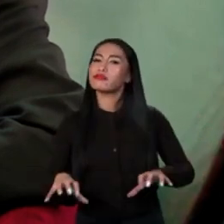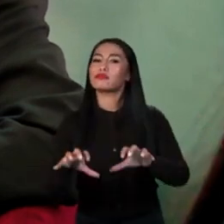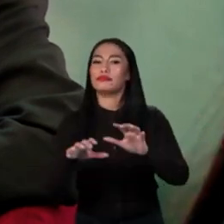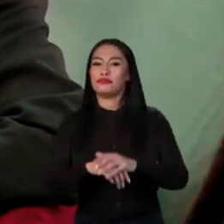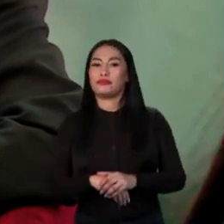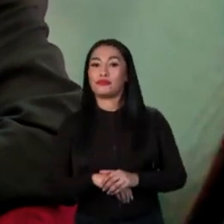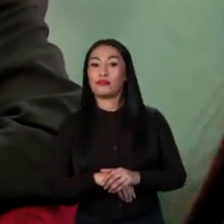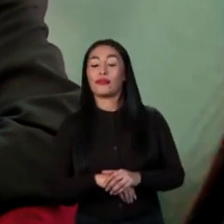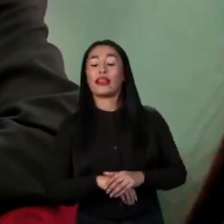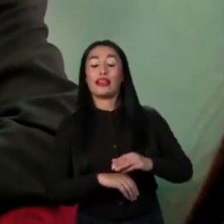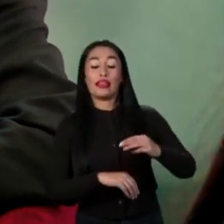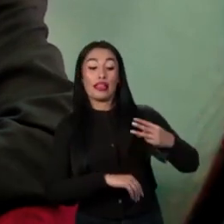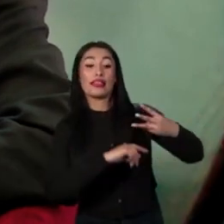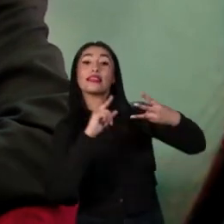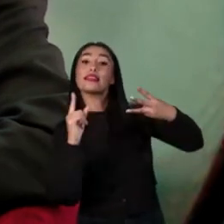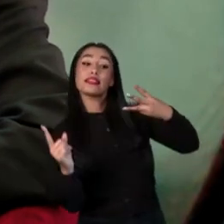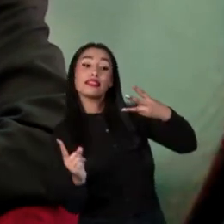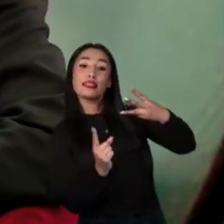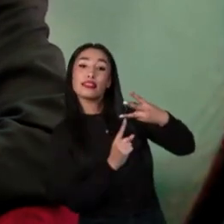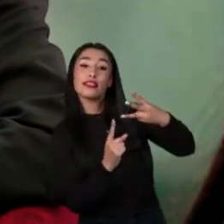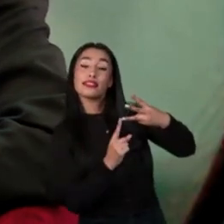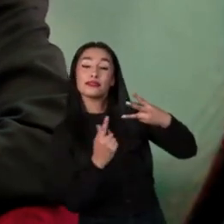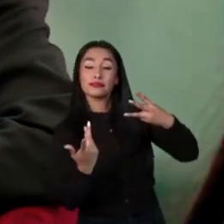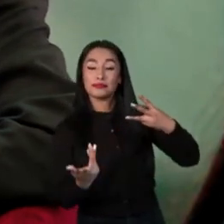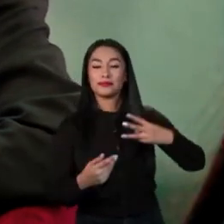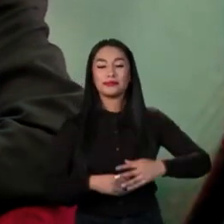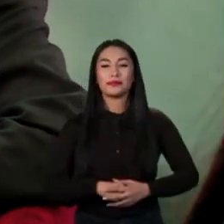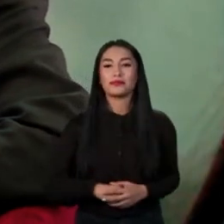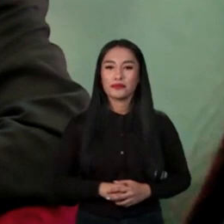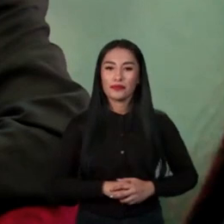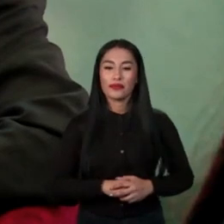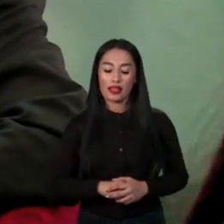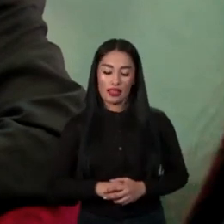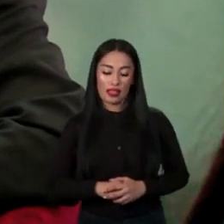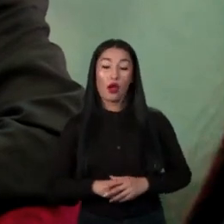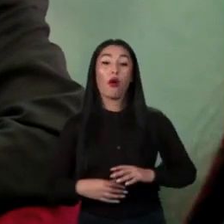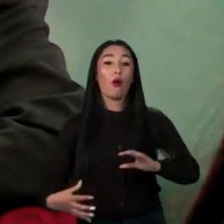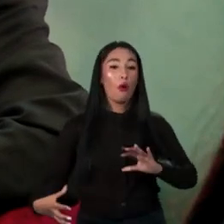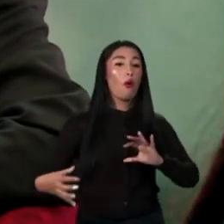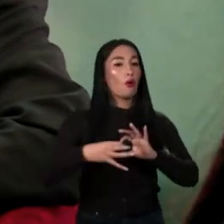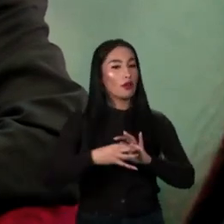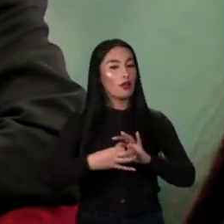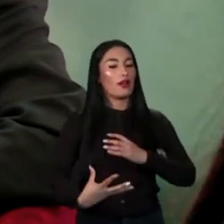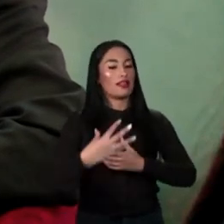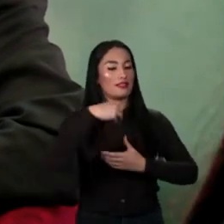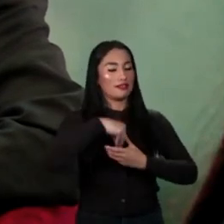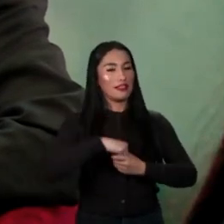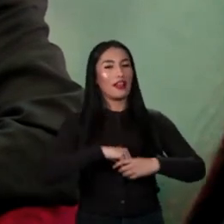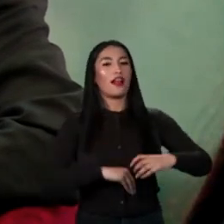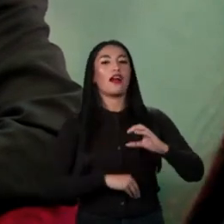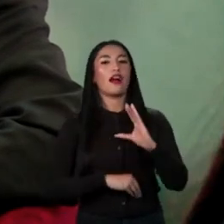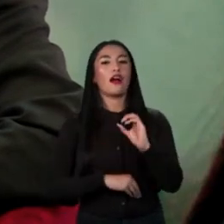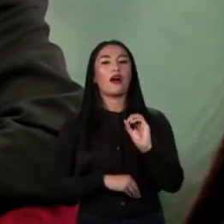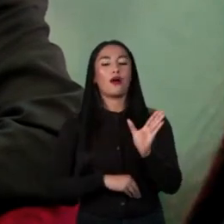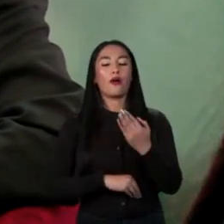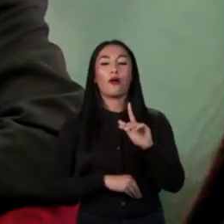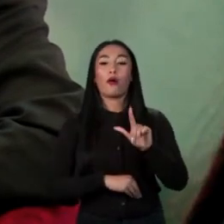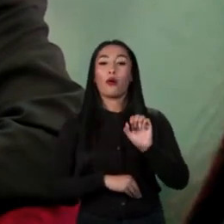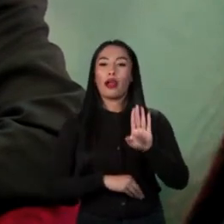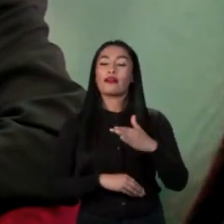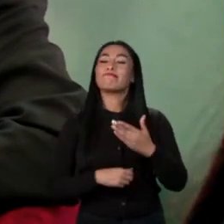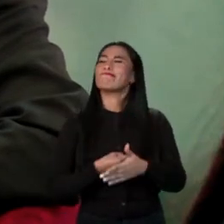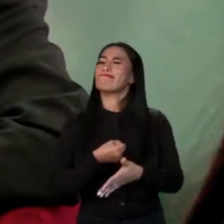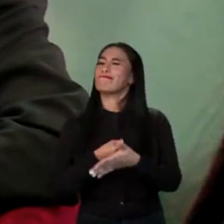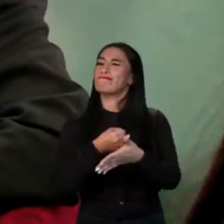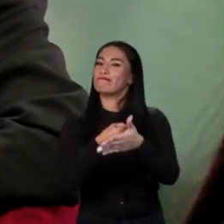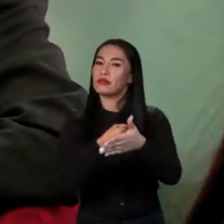un tercer elemento que destaco fundamentalmente de Colab, e insisto, nos corresponde cuidar y apoyar en su desarrollo